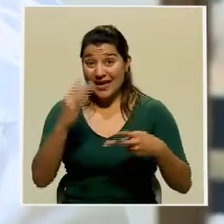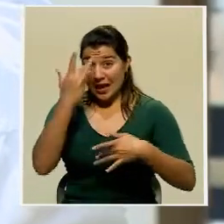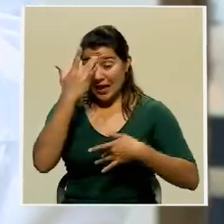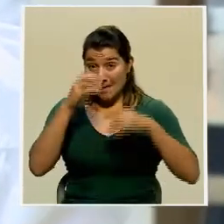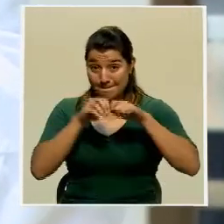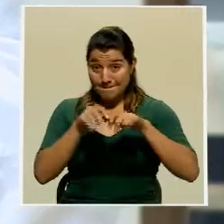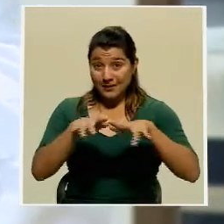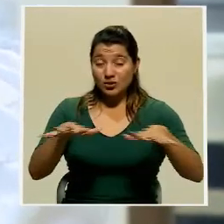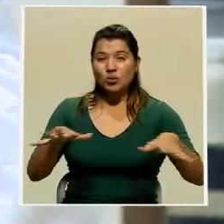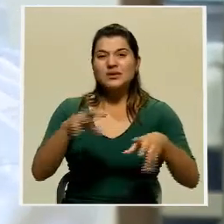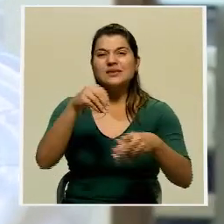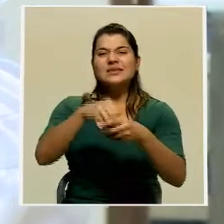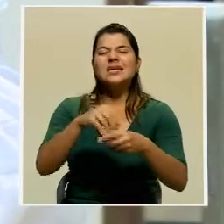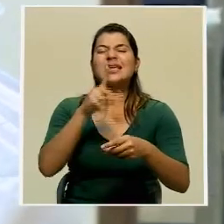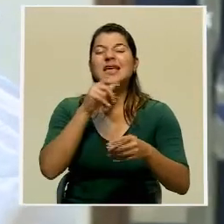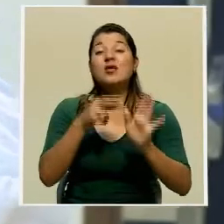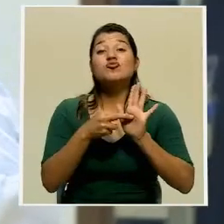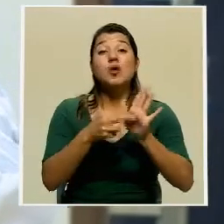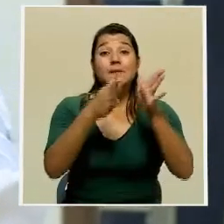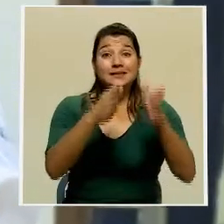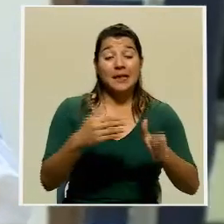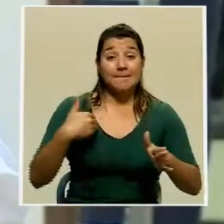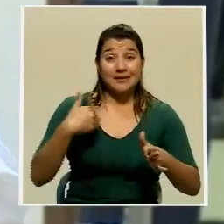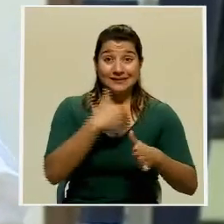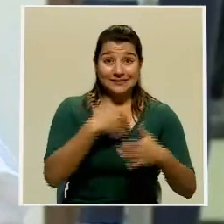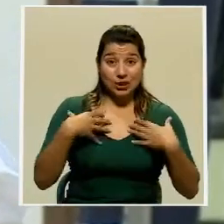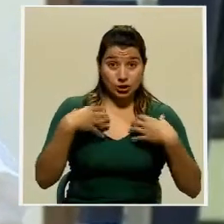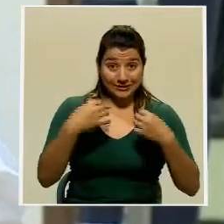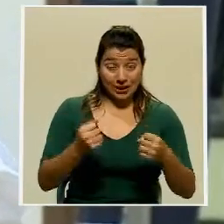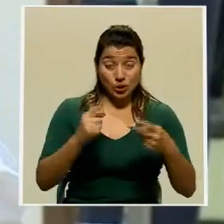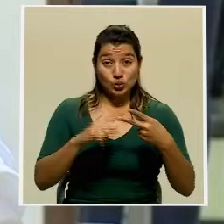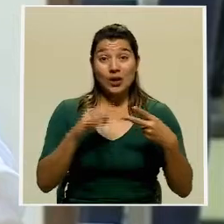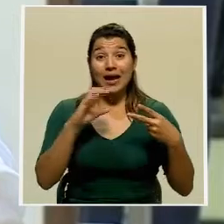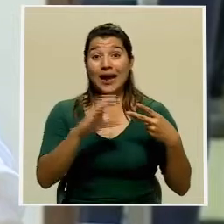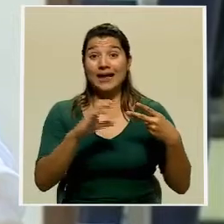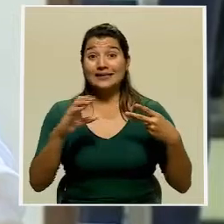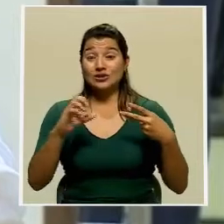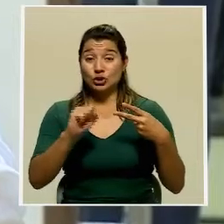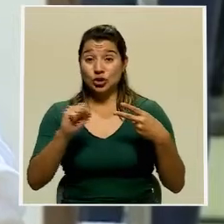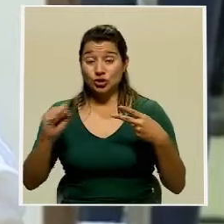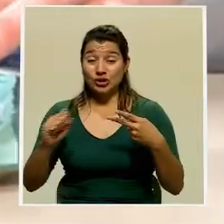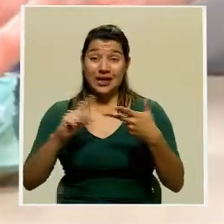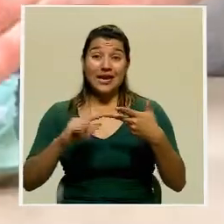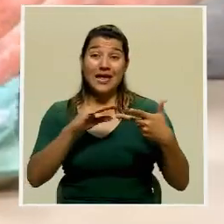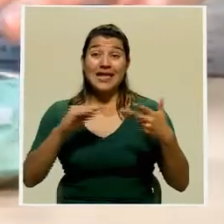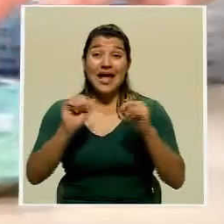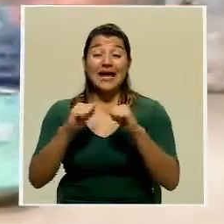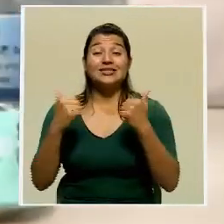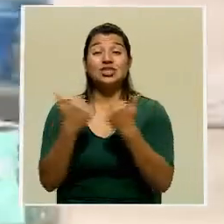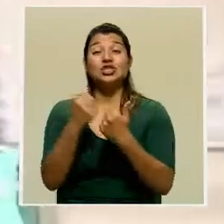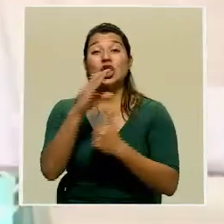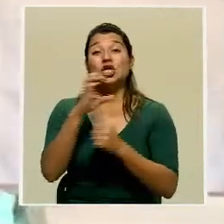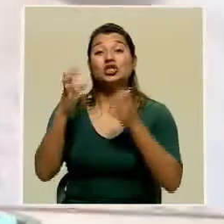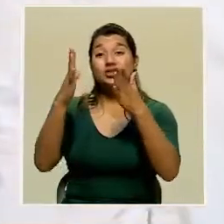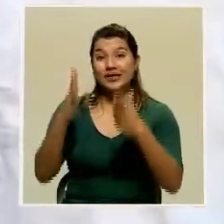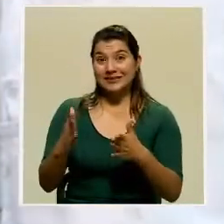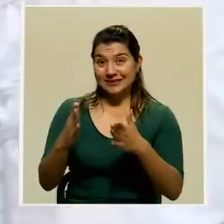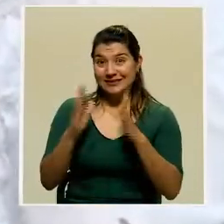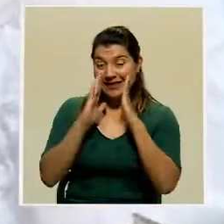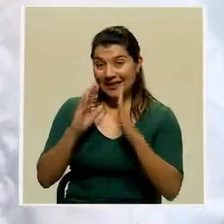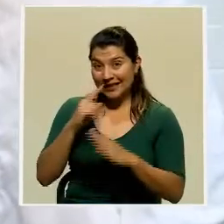está compuesta por representantes del Ministerio de Salud, Caja Costarricense del Seguro Social y de la Asociación Costarricense de